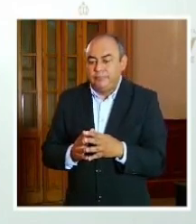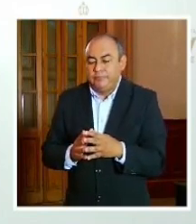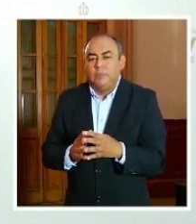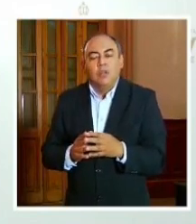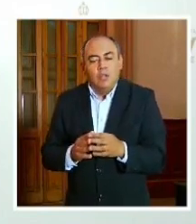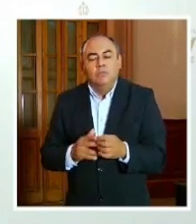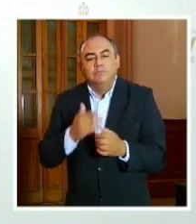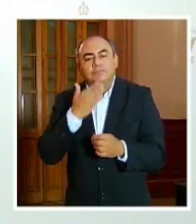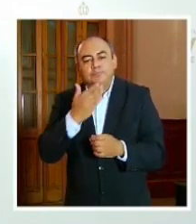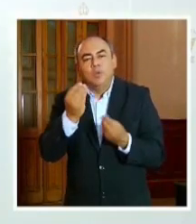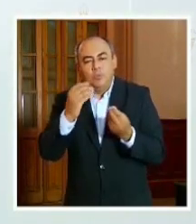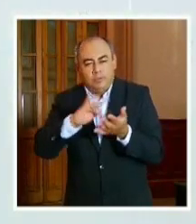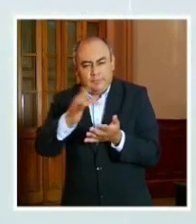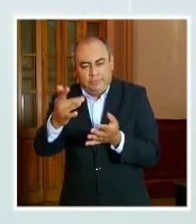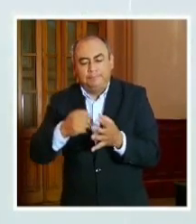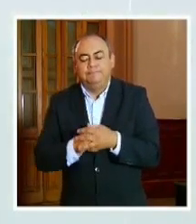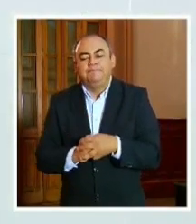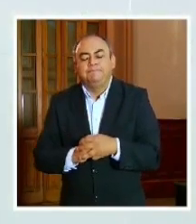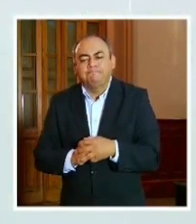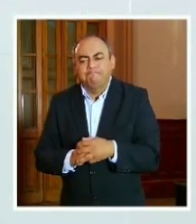Bien, muchas gracias.